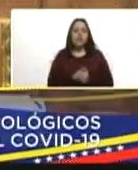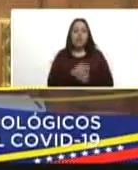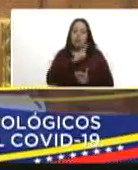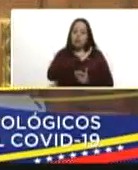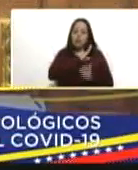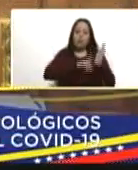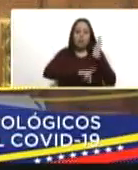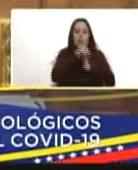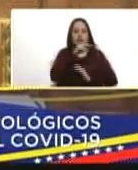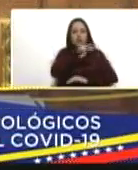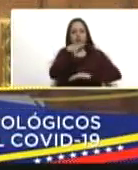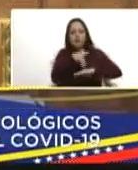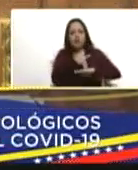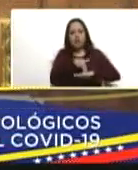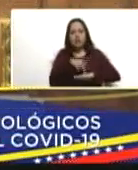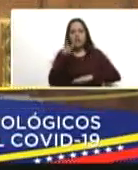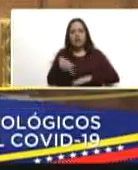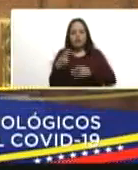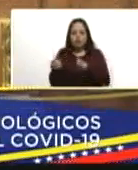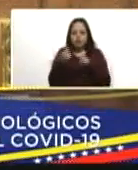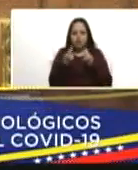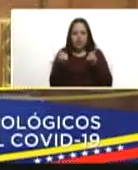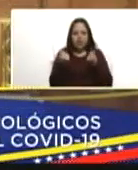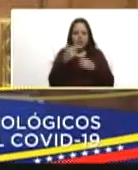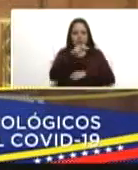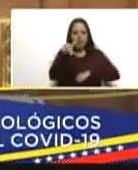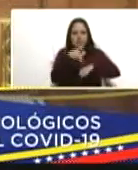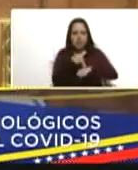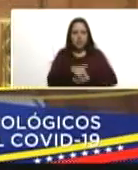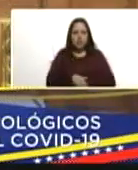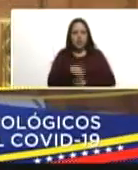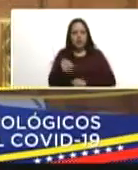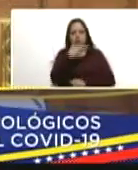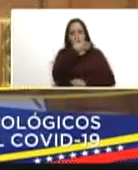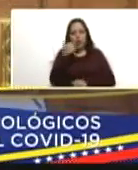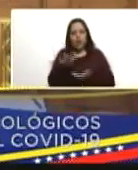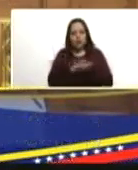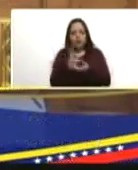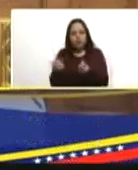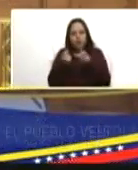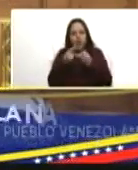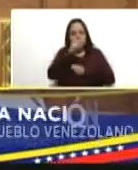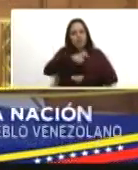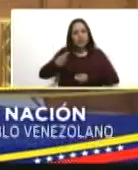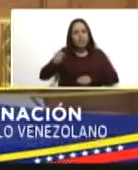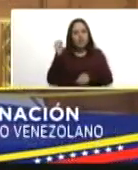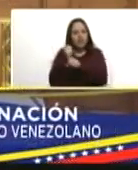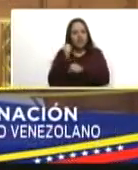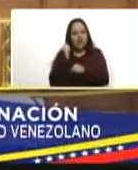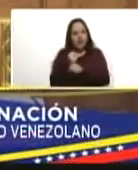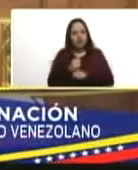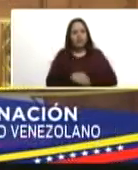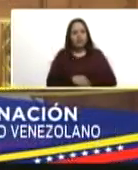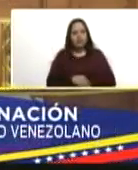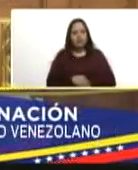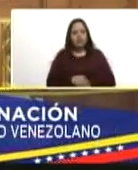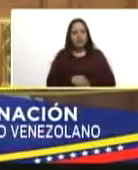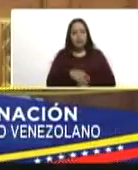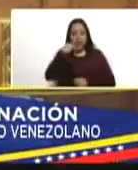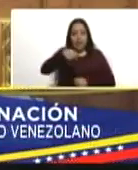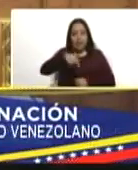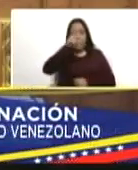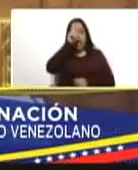de recuperación de los ingresos nacionales de recuperación de los ingresos de los trabajadores para este